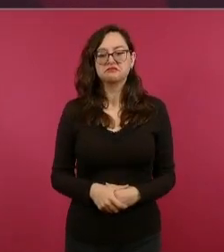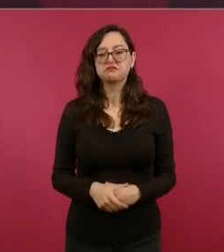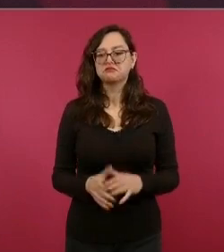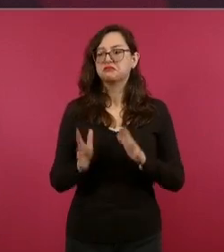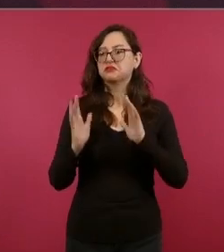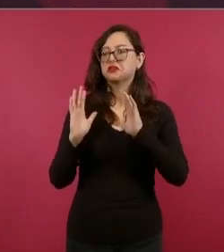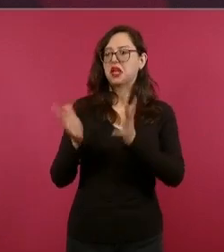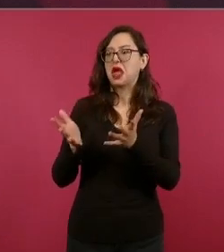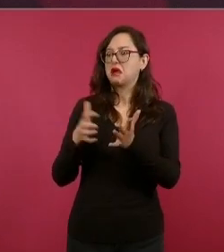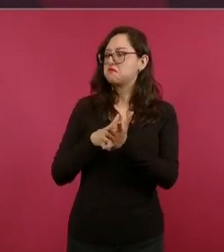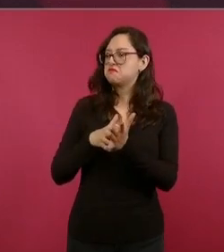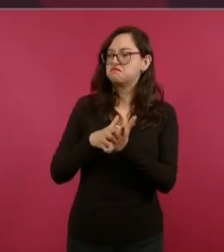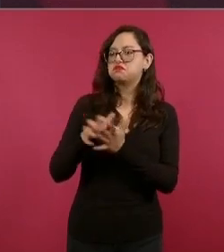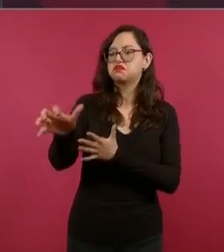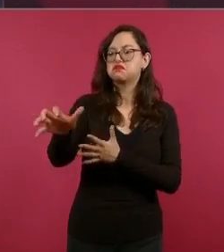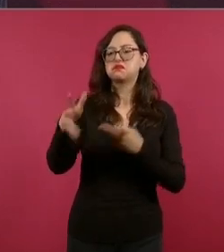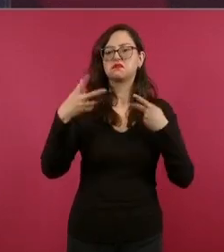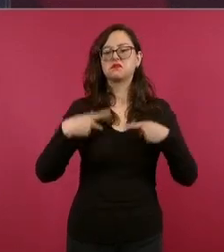De muchos, de millones.